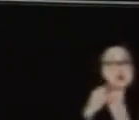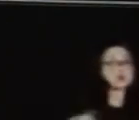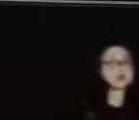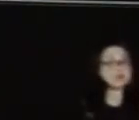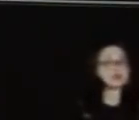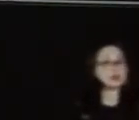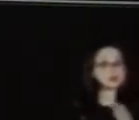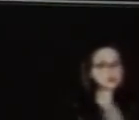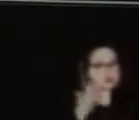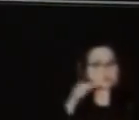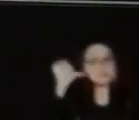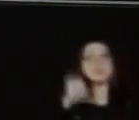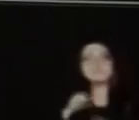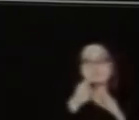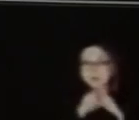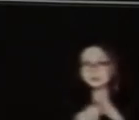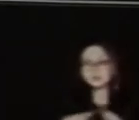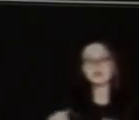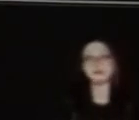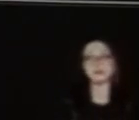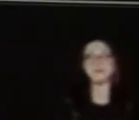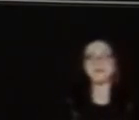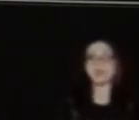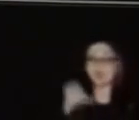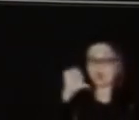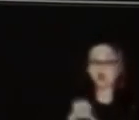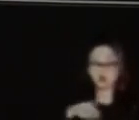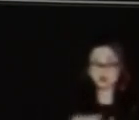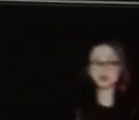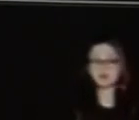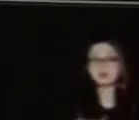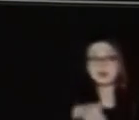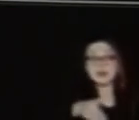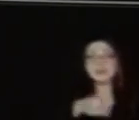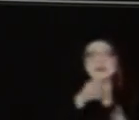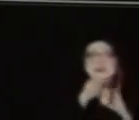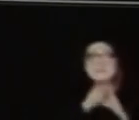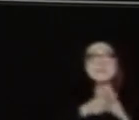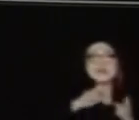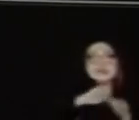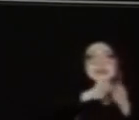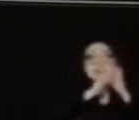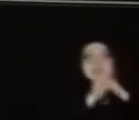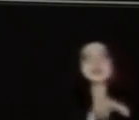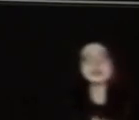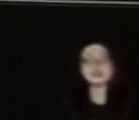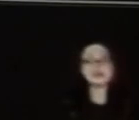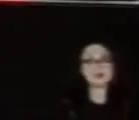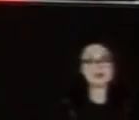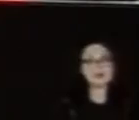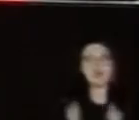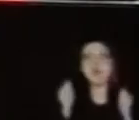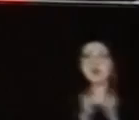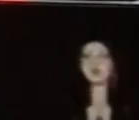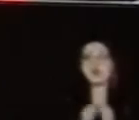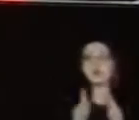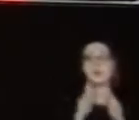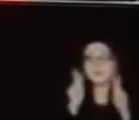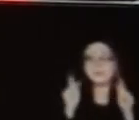A partir de ahora se llevará a cabo una transformación